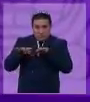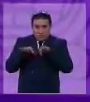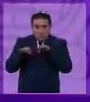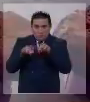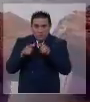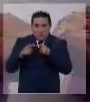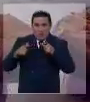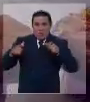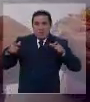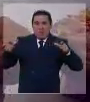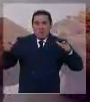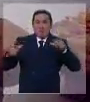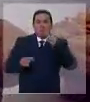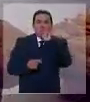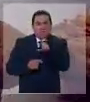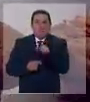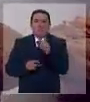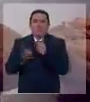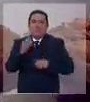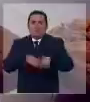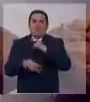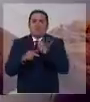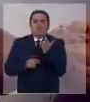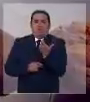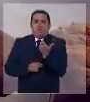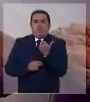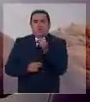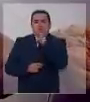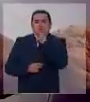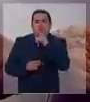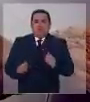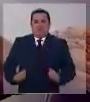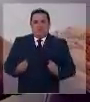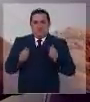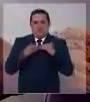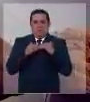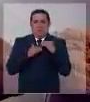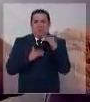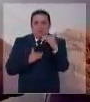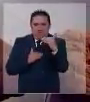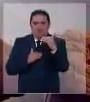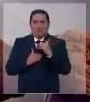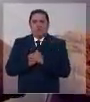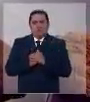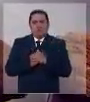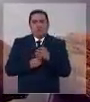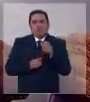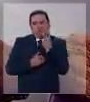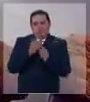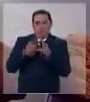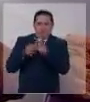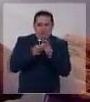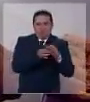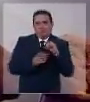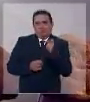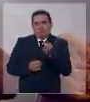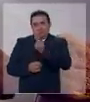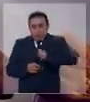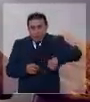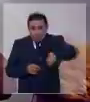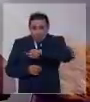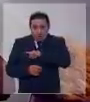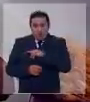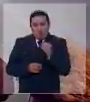las oportunidades que tenemos los mexicanos de trabajar. Y quienes aquí estamos hemos tenido oportunidad de ayudar a que esos empleos se